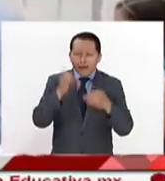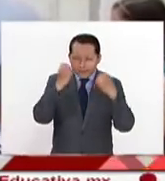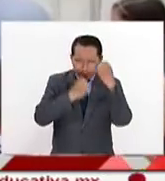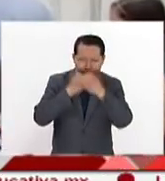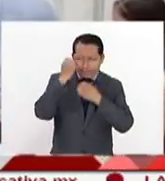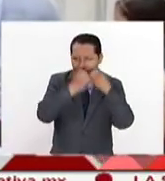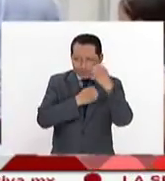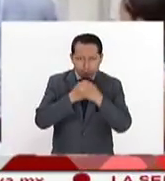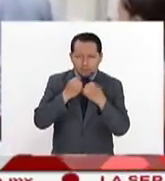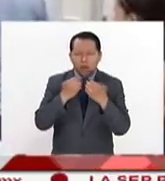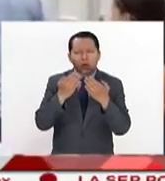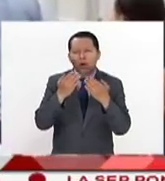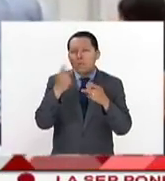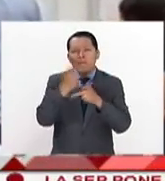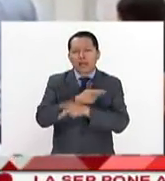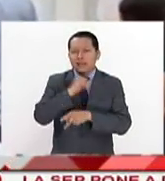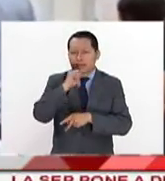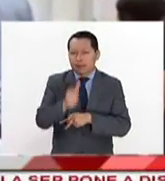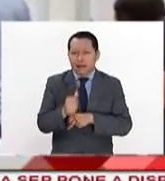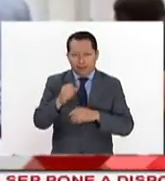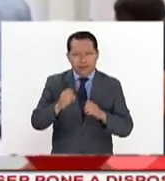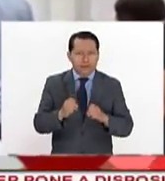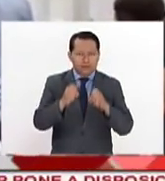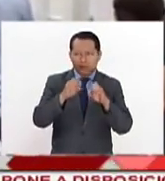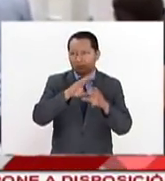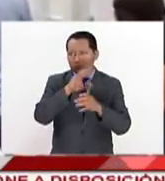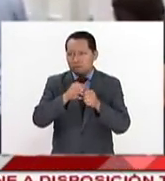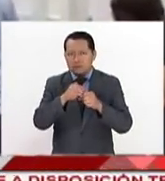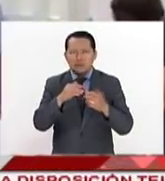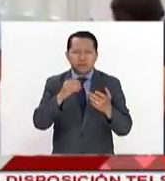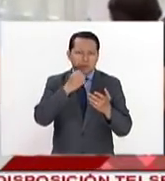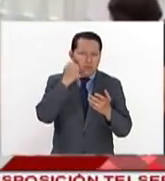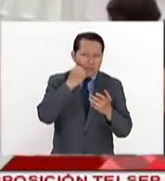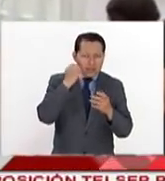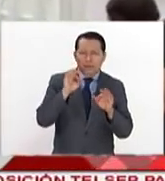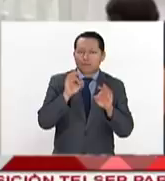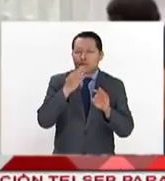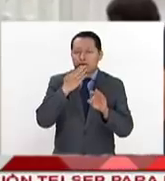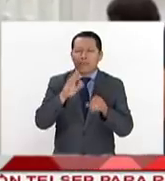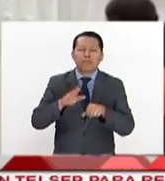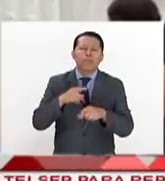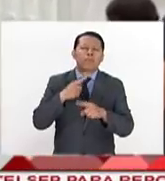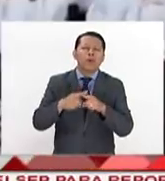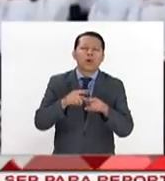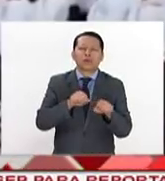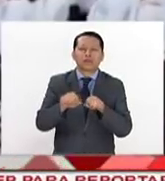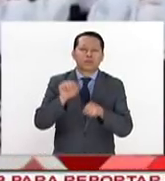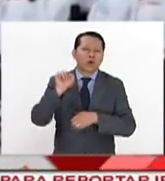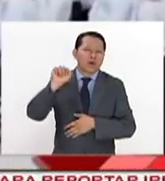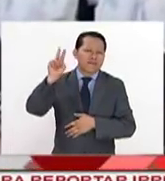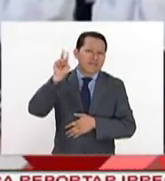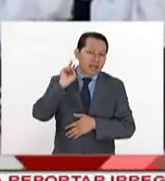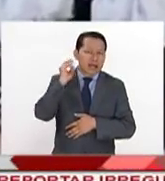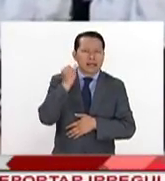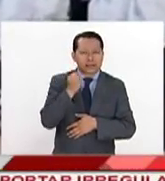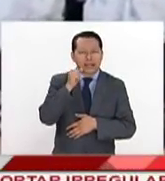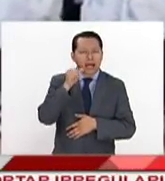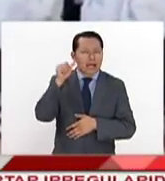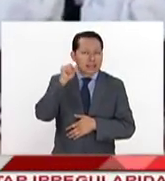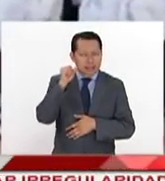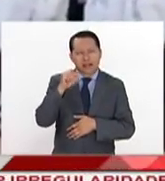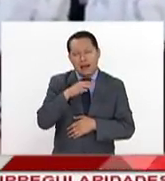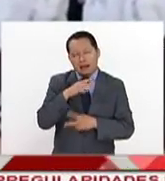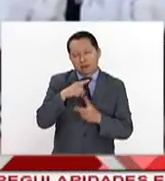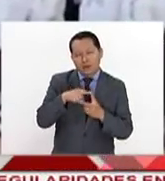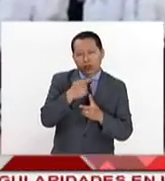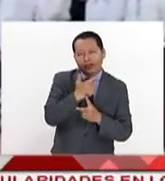registraron daños en los planteles tras el sismo del pasado viernes de 7.2 grados y la réplica de ayer de